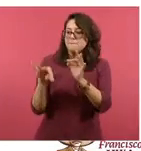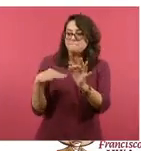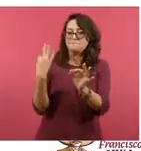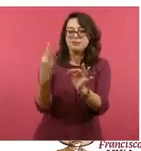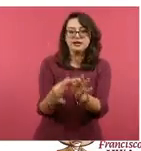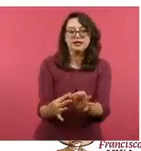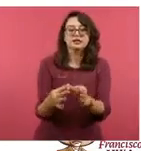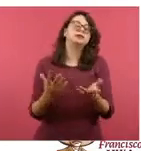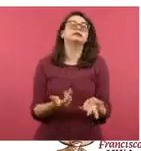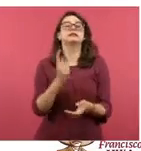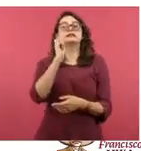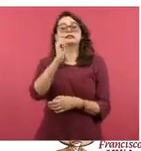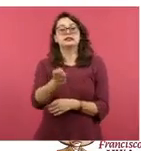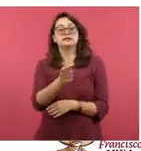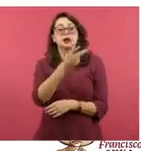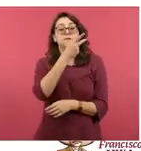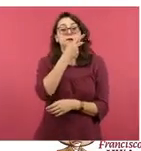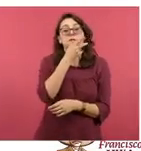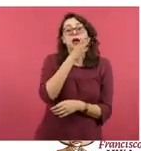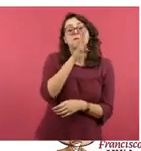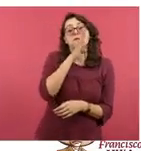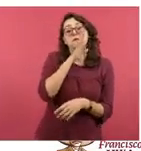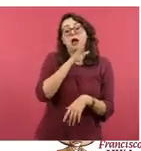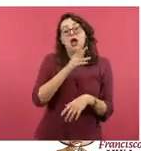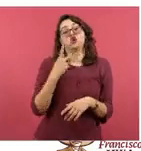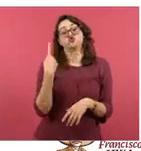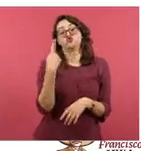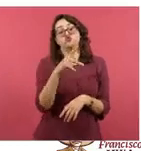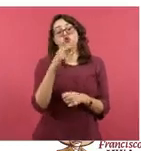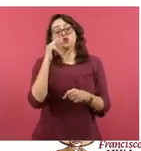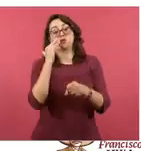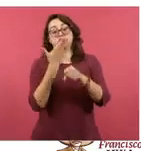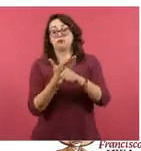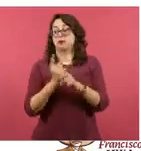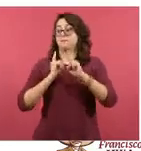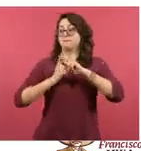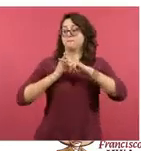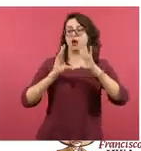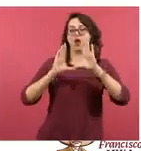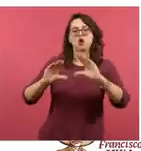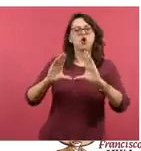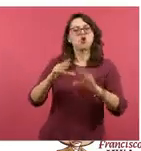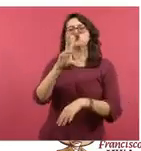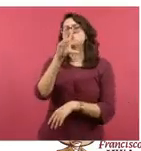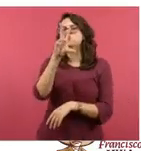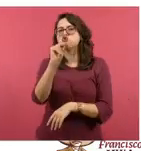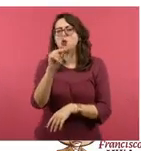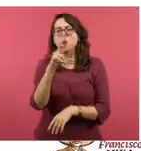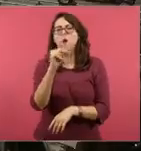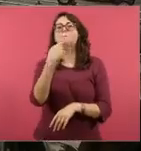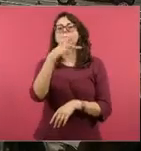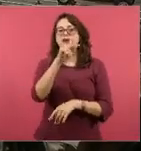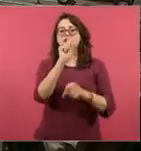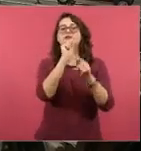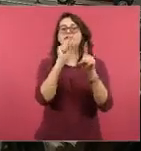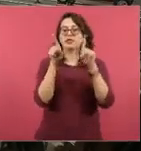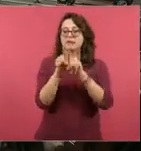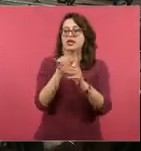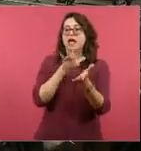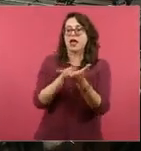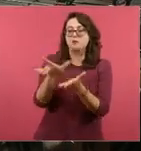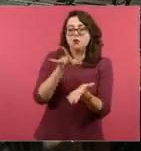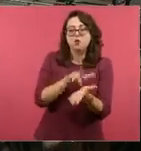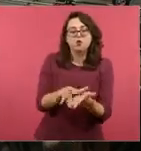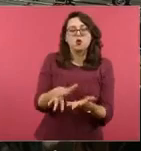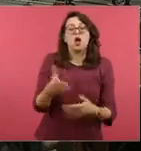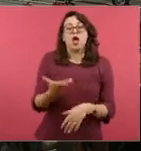sean profesores sustitutos. Ellos nos apoyan muchísimo. Y en varias reuniones con padres de familia que tuve en algún